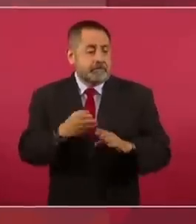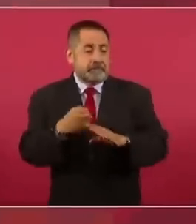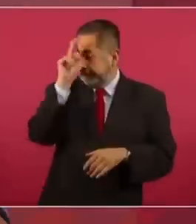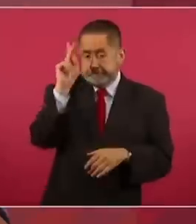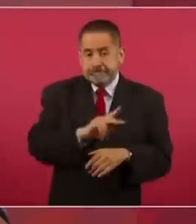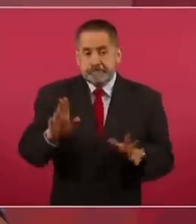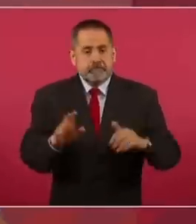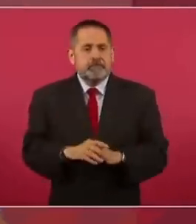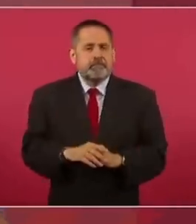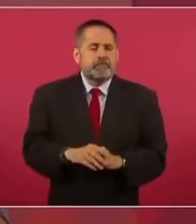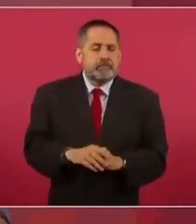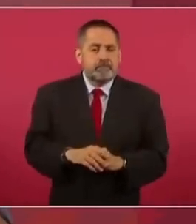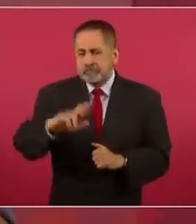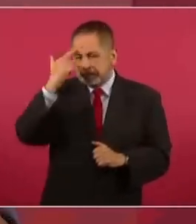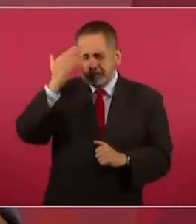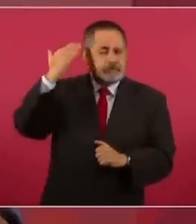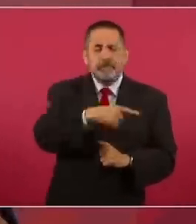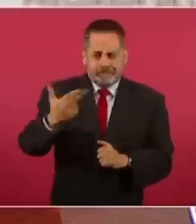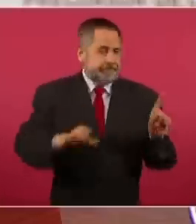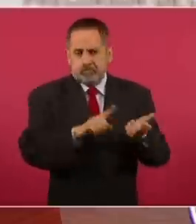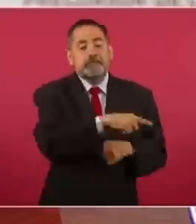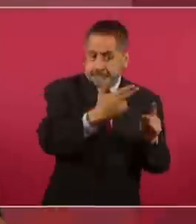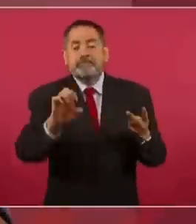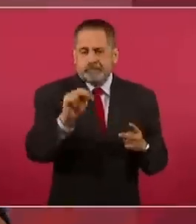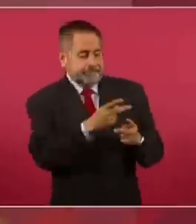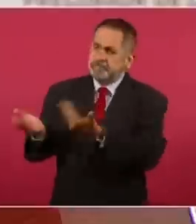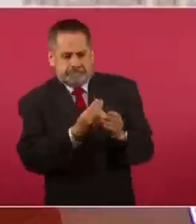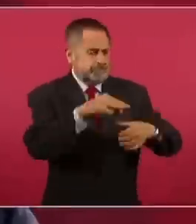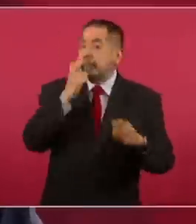han hecho. Cuando Calderón es candidato,